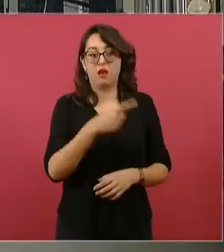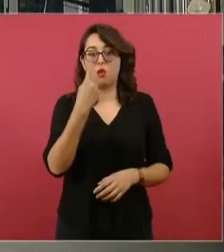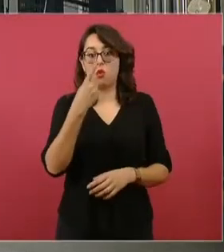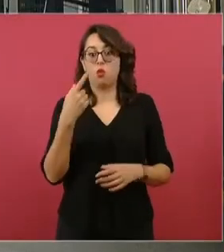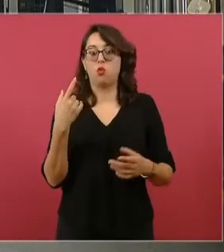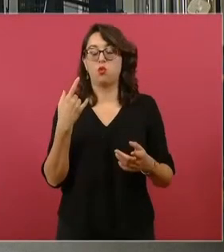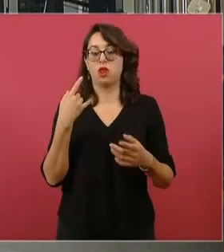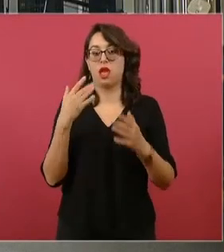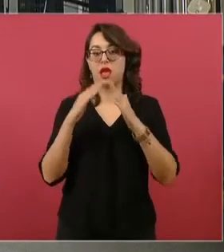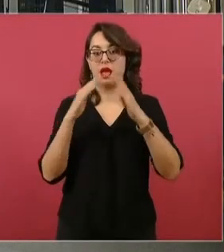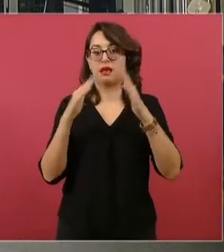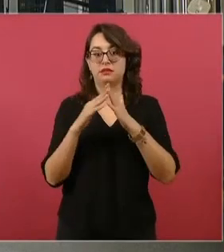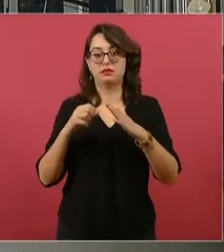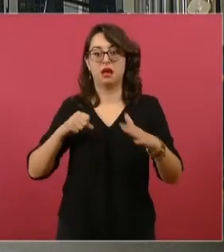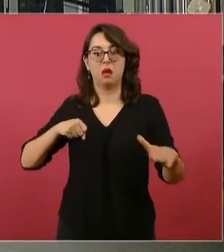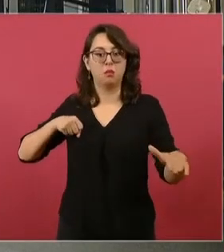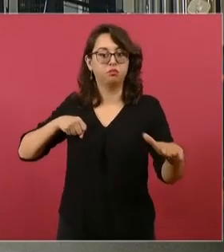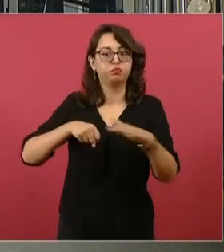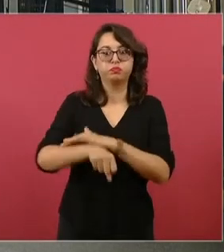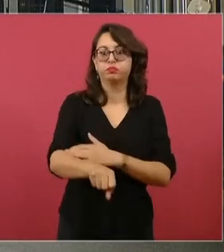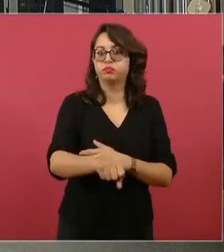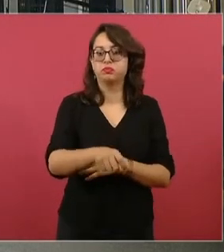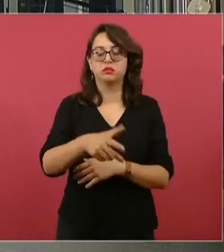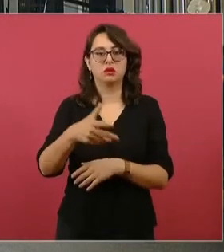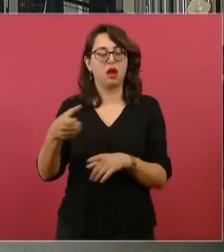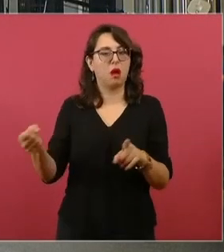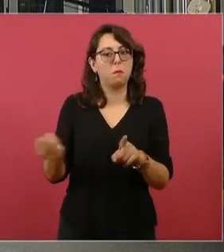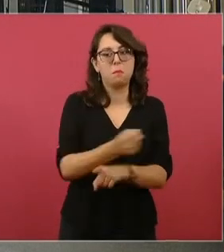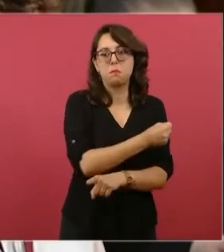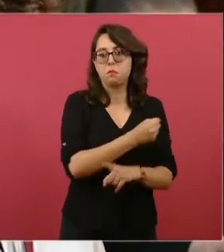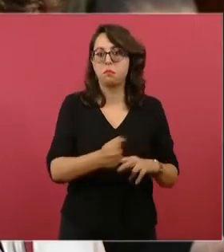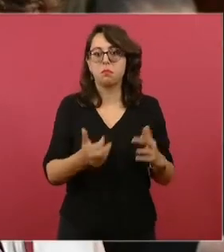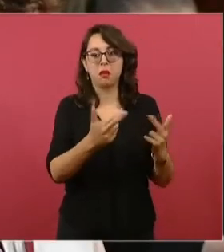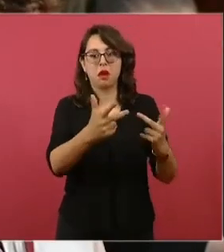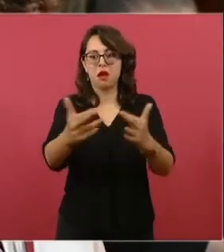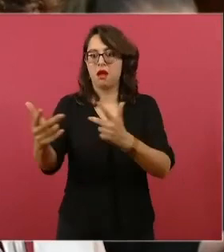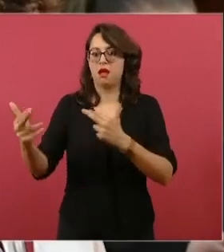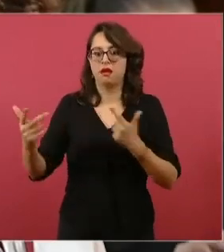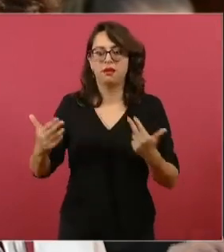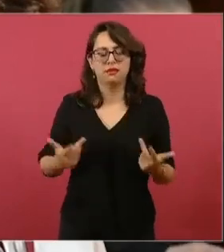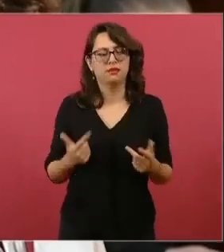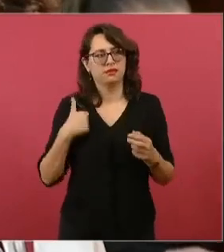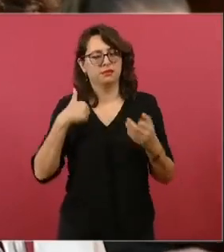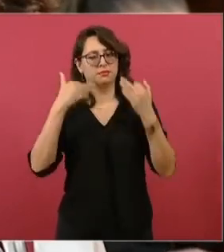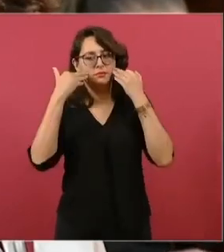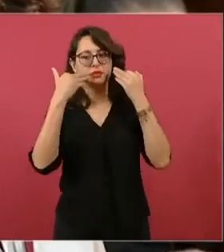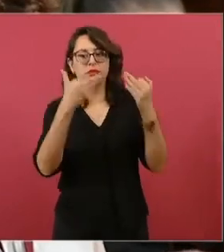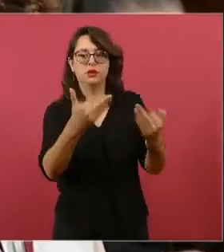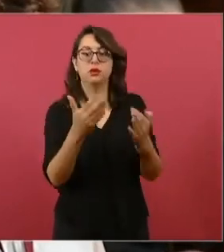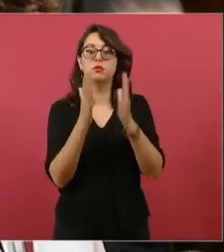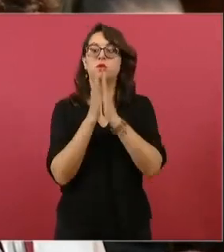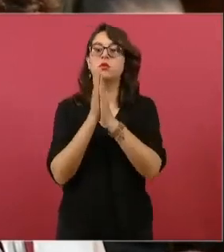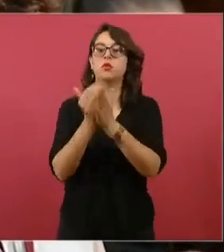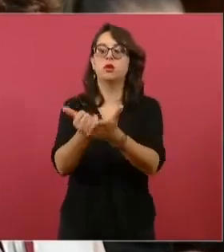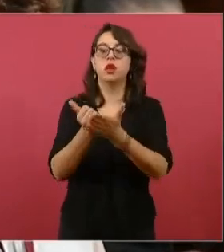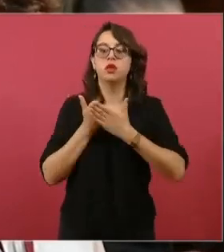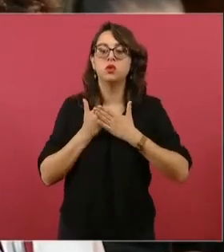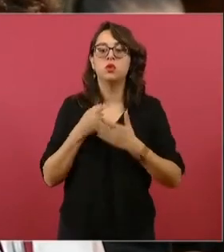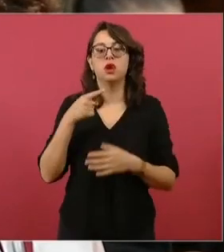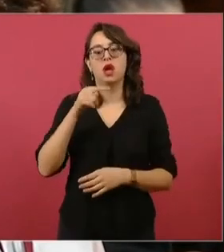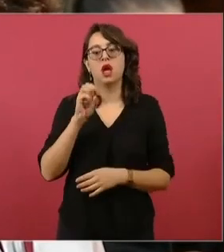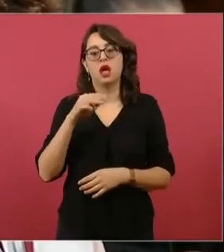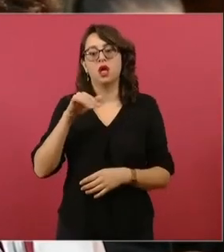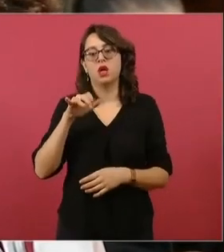una joven mujer. Por ello, le pedimos su valiosa intervención para que Tomás Martínez no sea